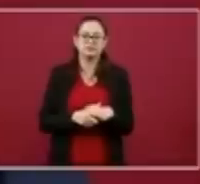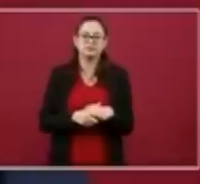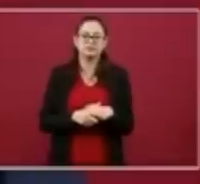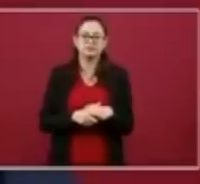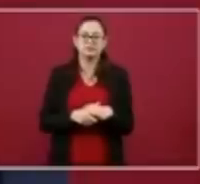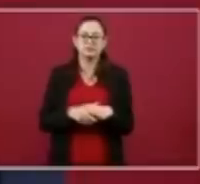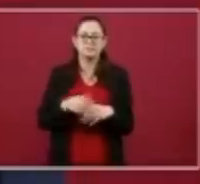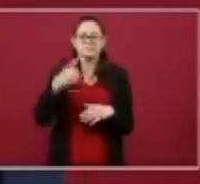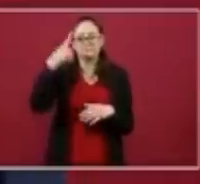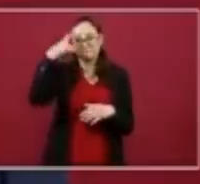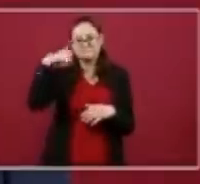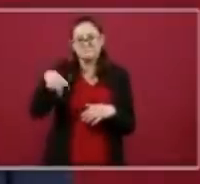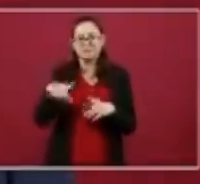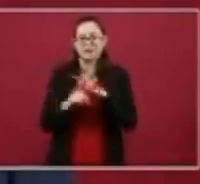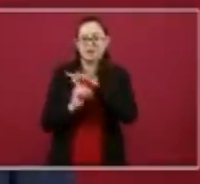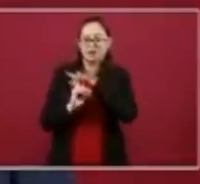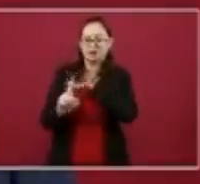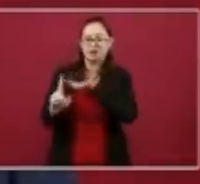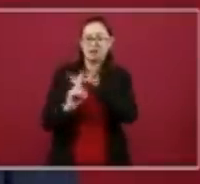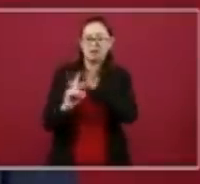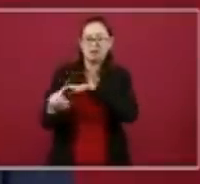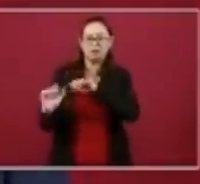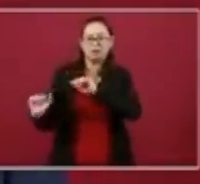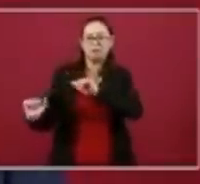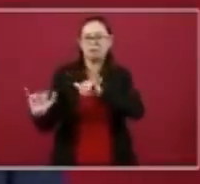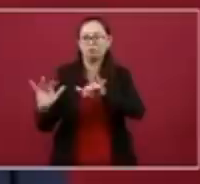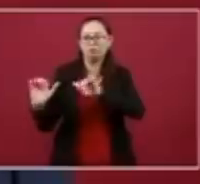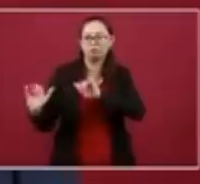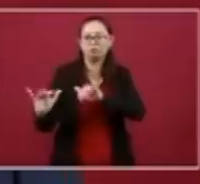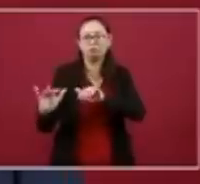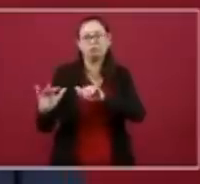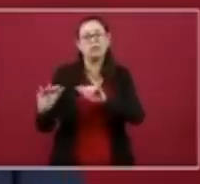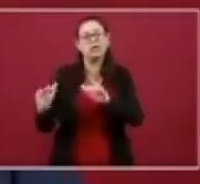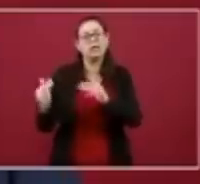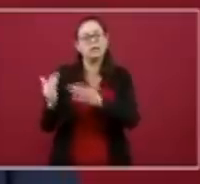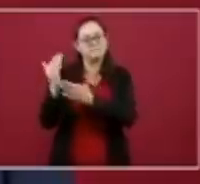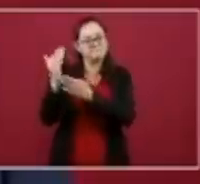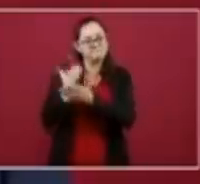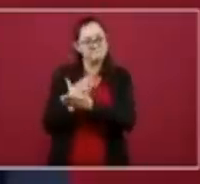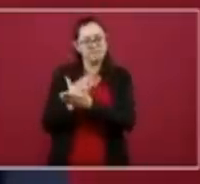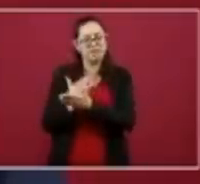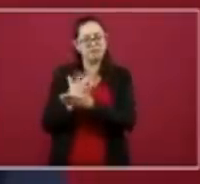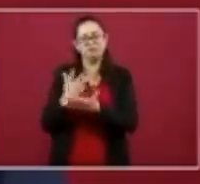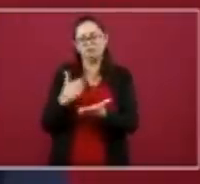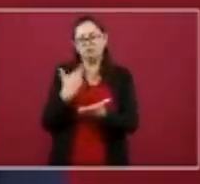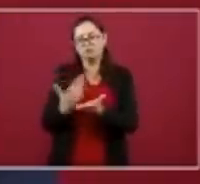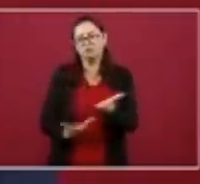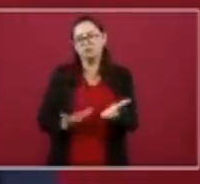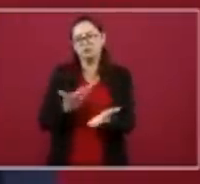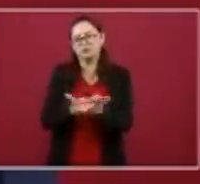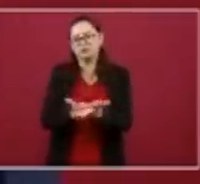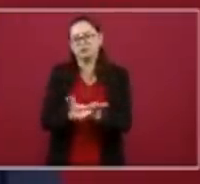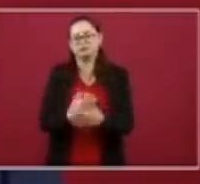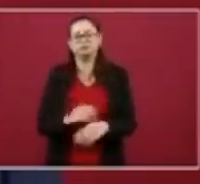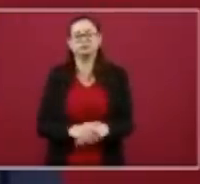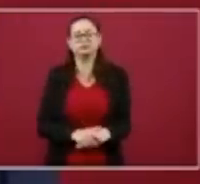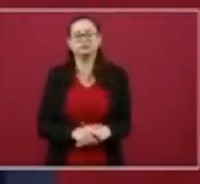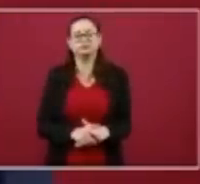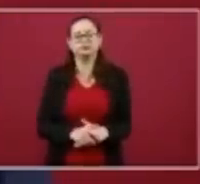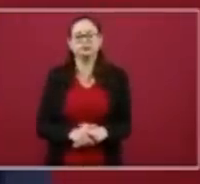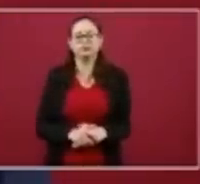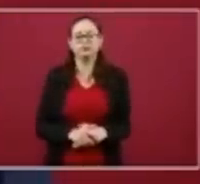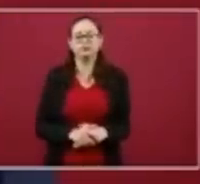atemperar el fenómeno migratorio con la propuesta que hemos hecho. Estamos